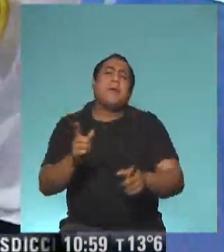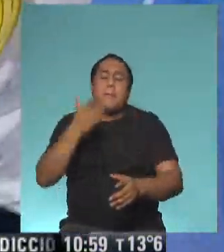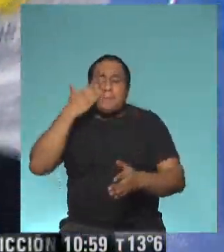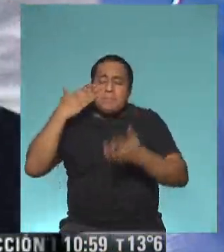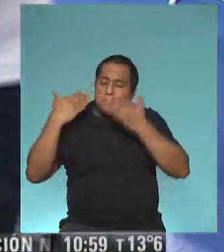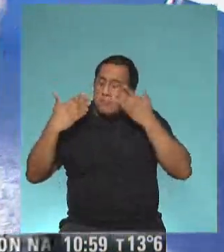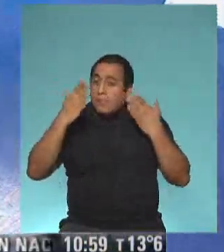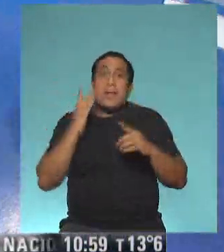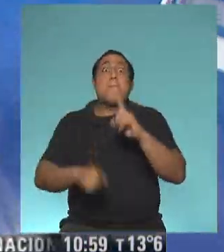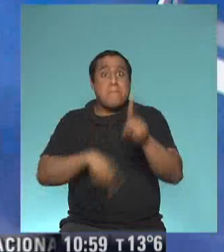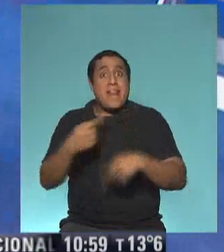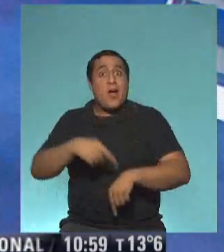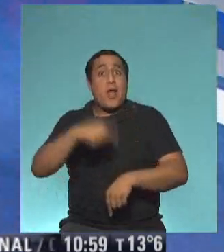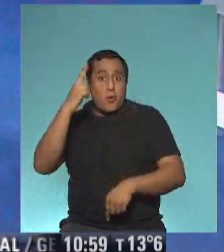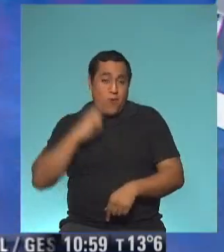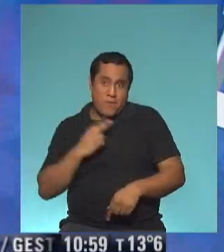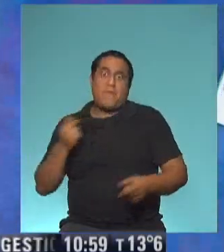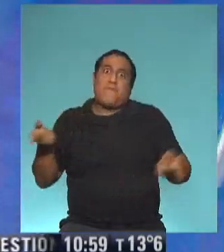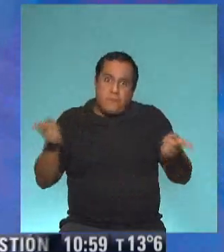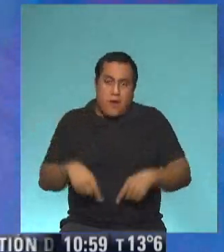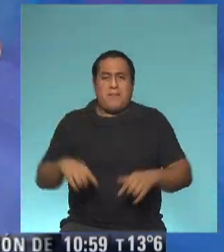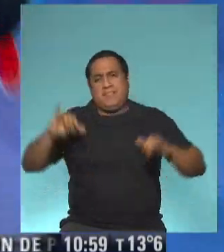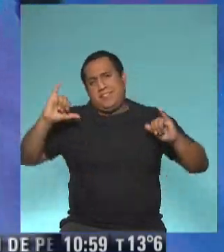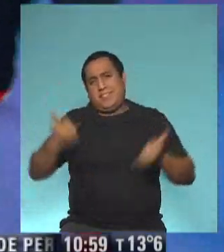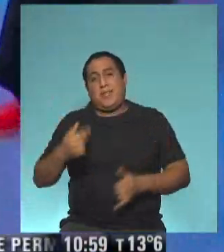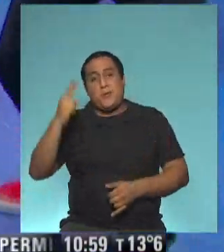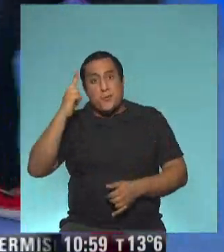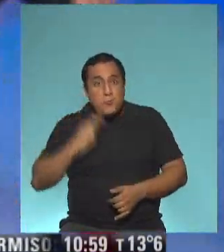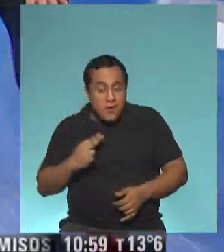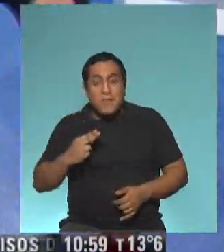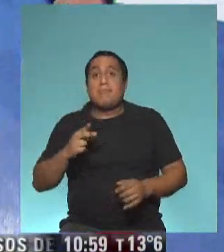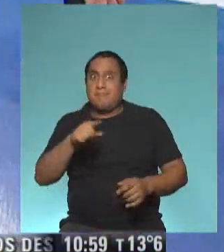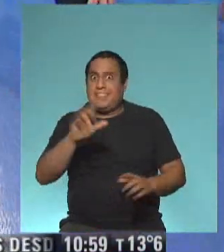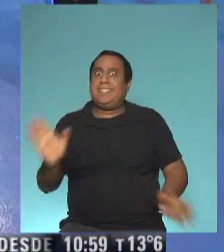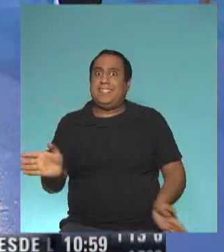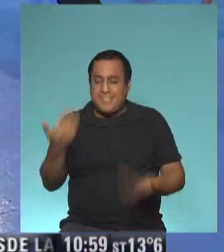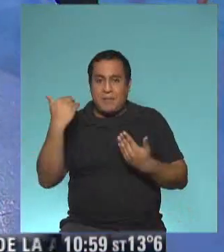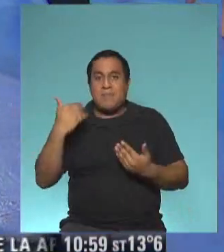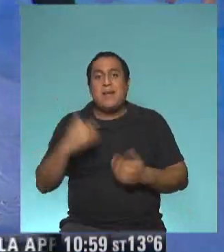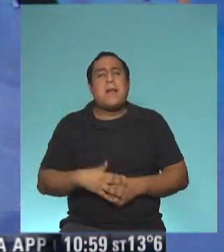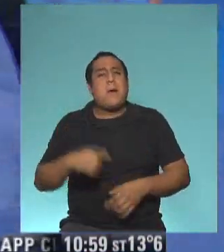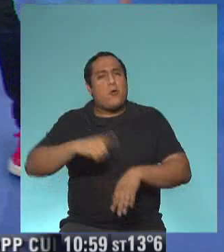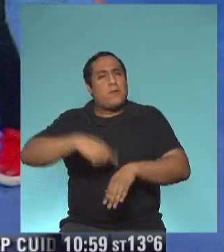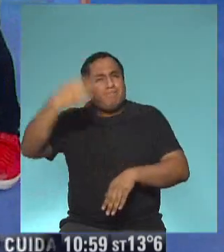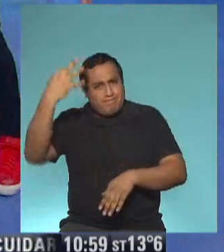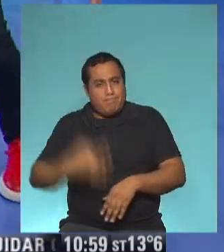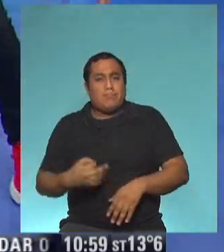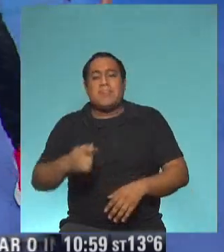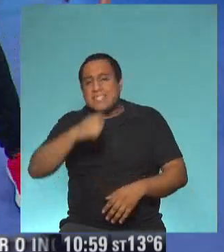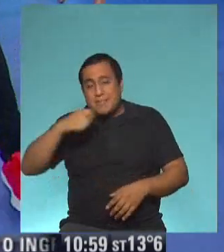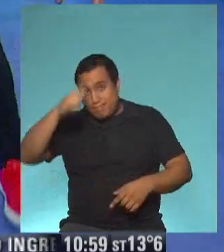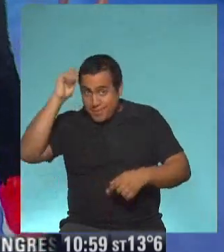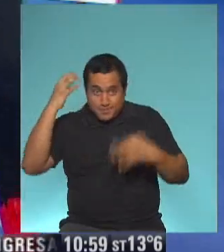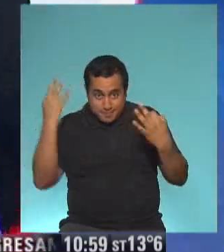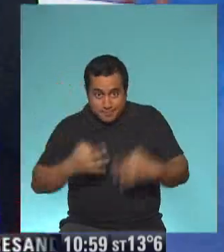lágrimas porque mañana a las 9 los vamos a despertar puntuales fútbol es puntuales lávese los dientes peines ese